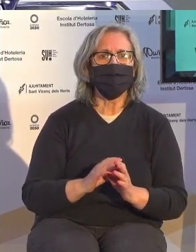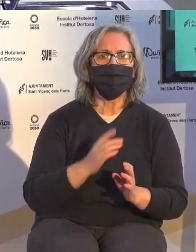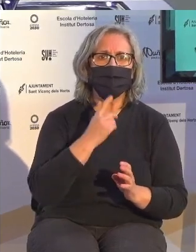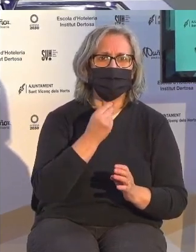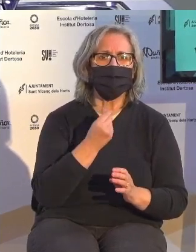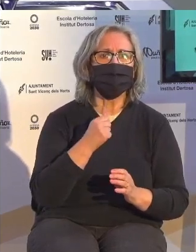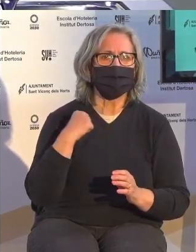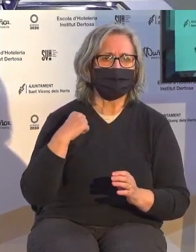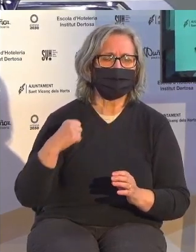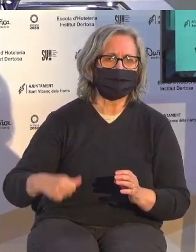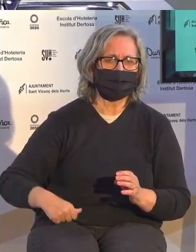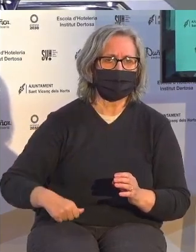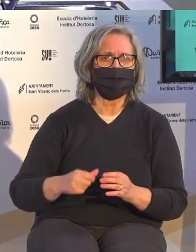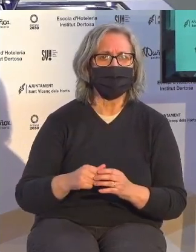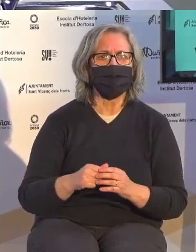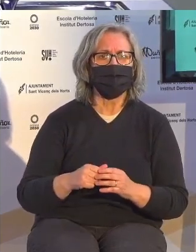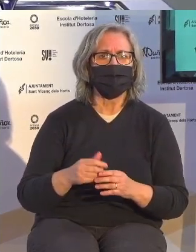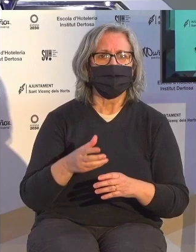máquina